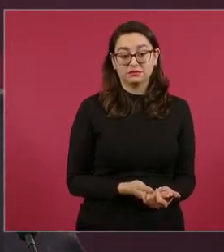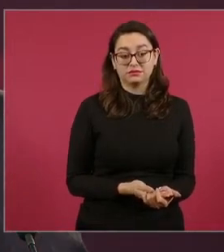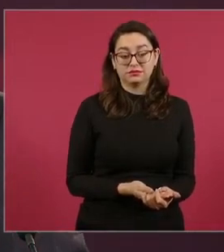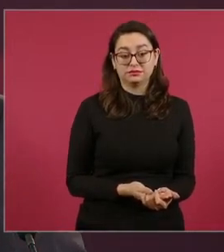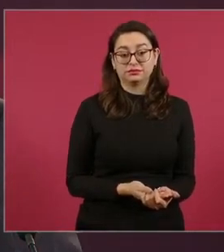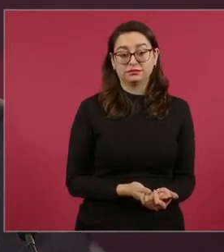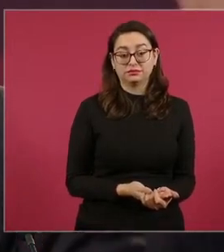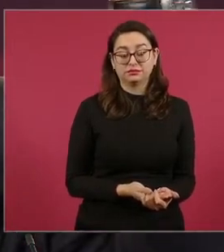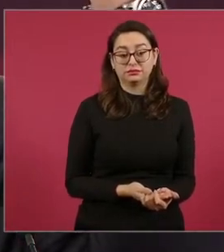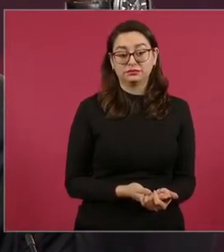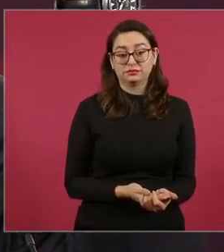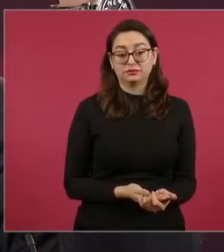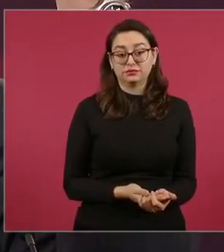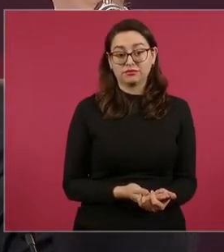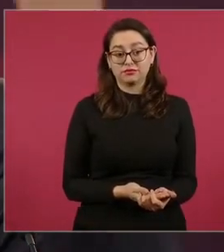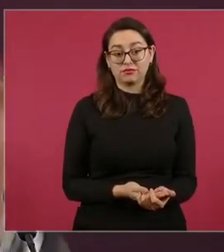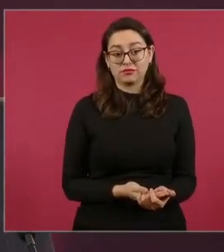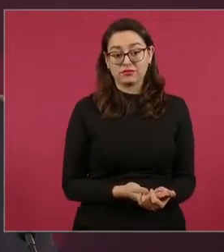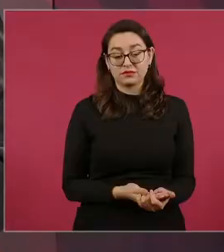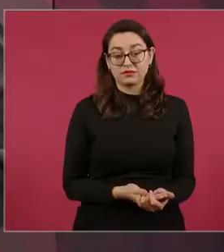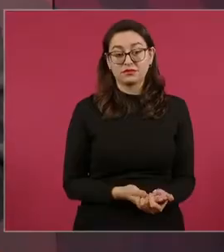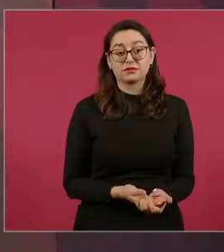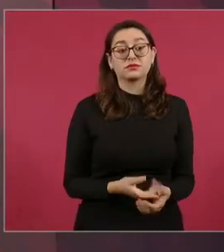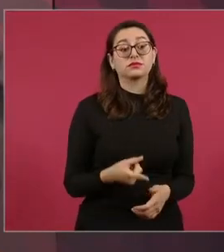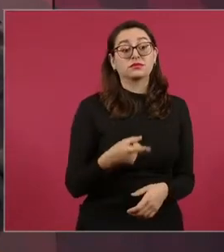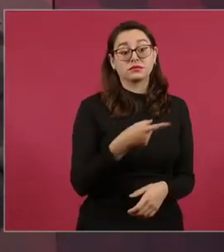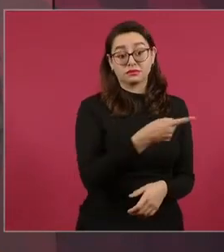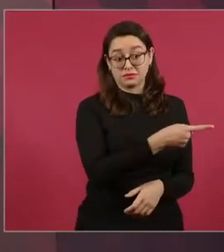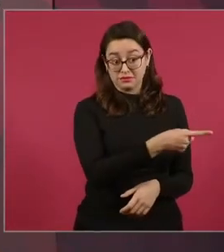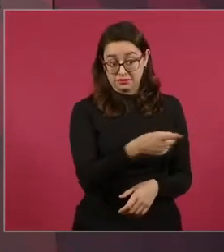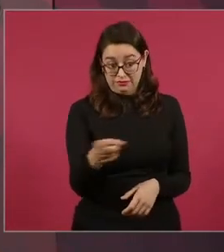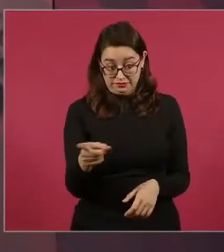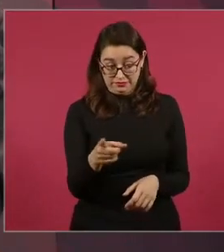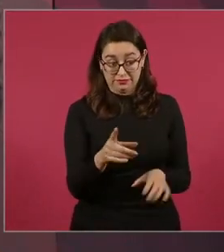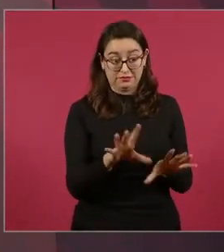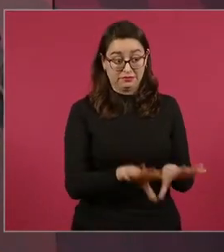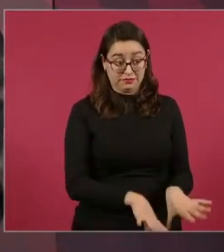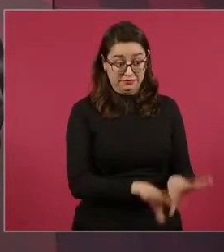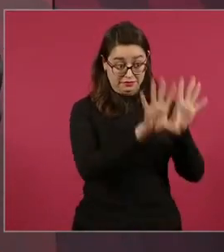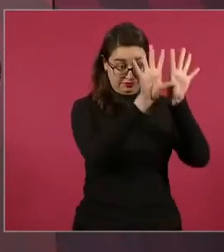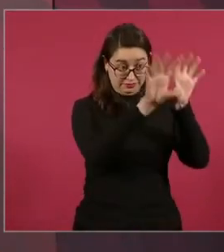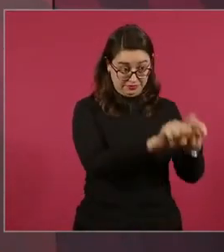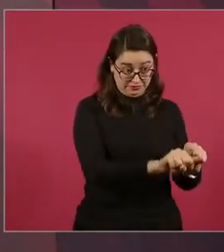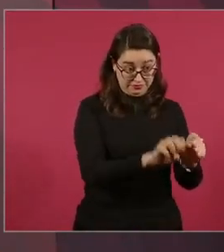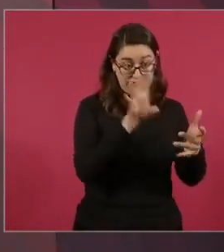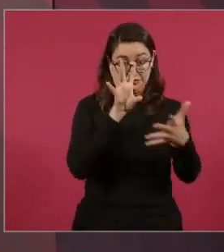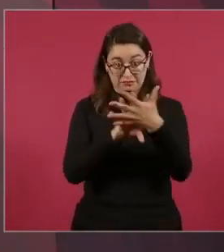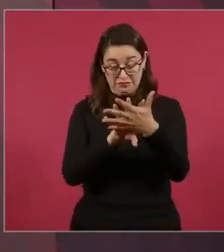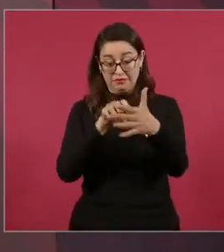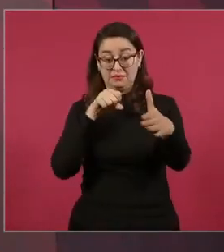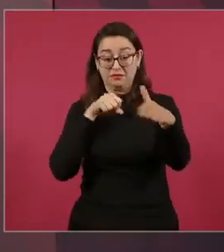quienes participaron y luego fueron liberados, supuestamente por ser torturados,